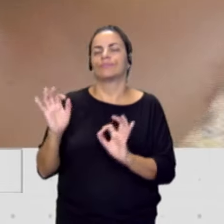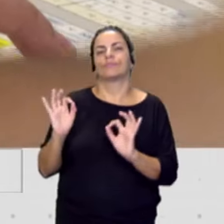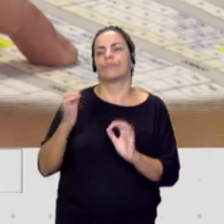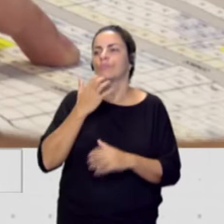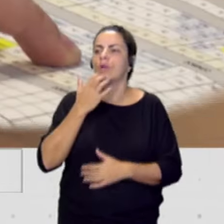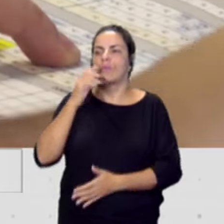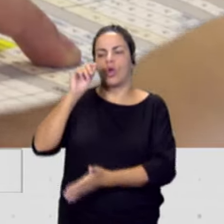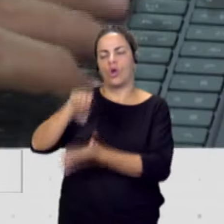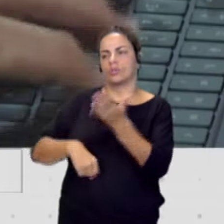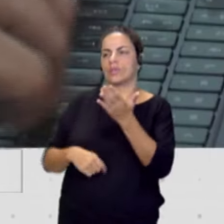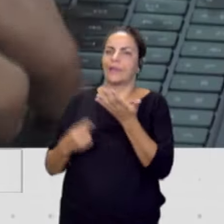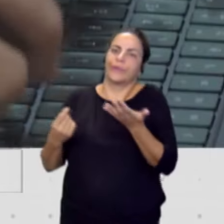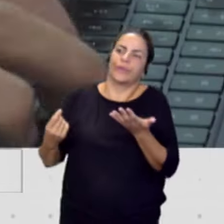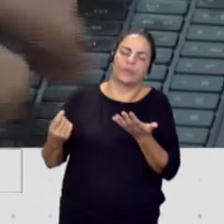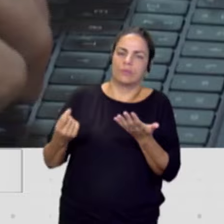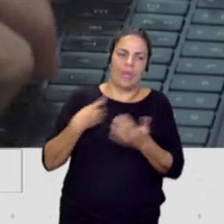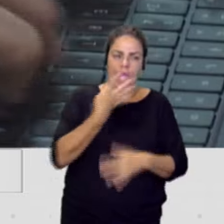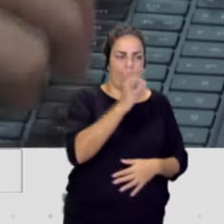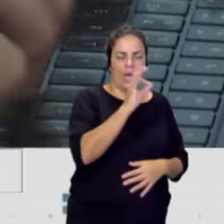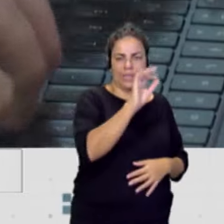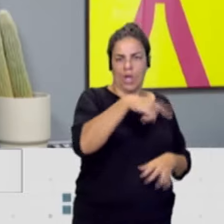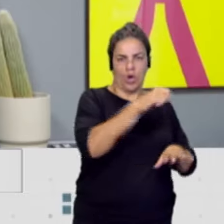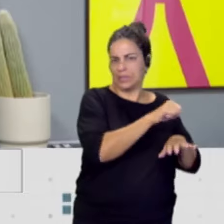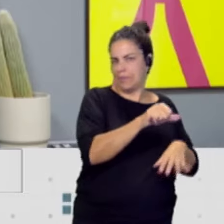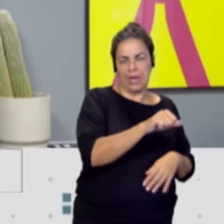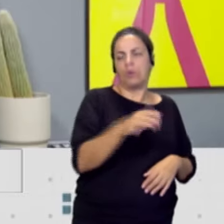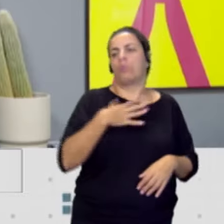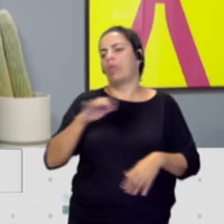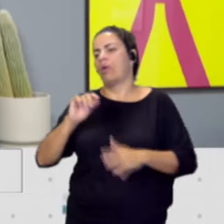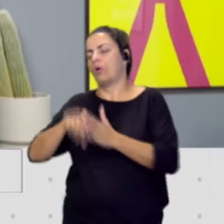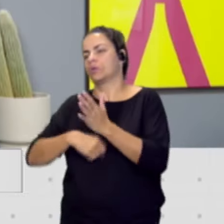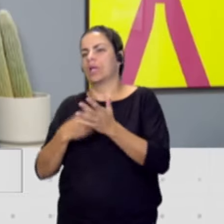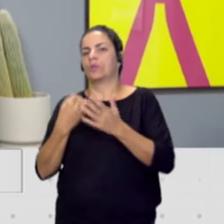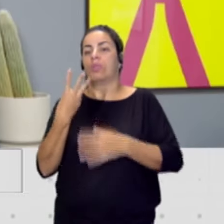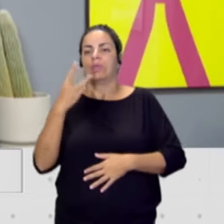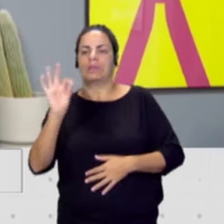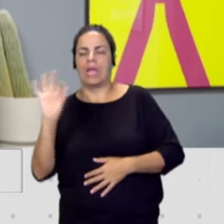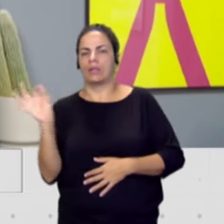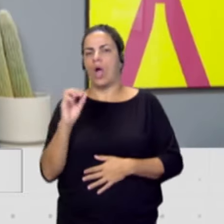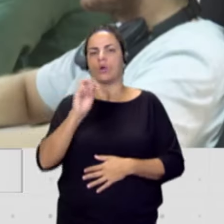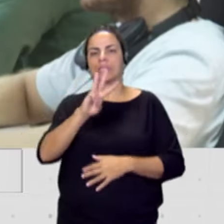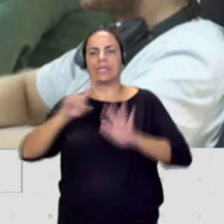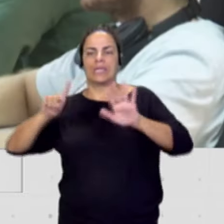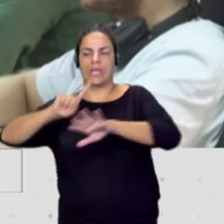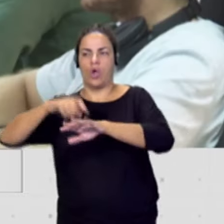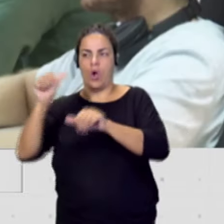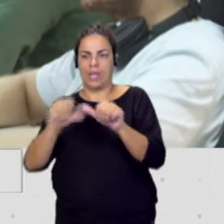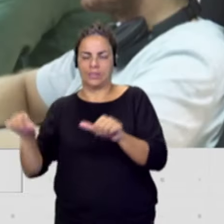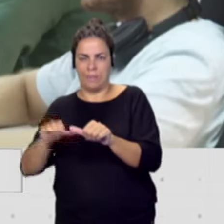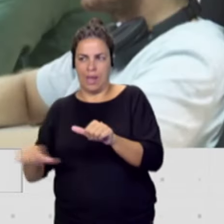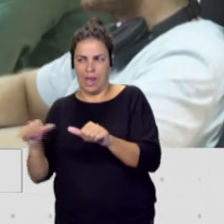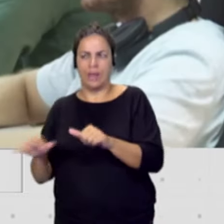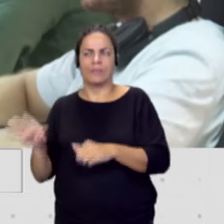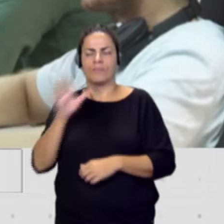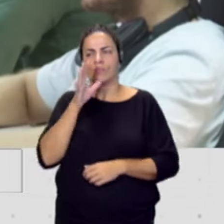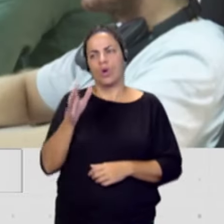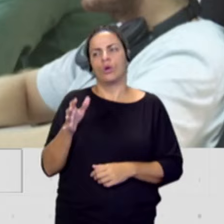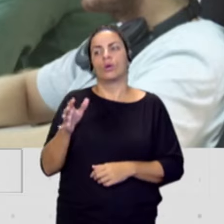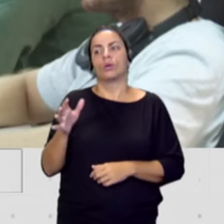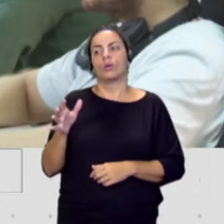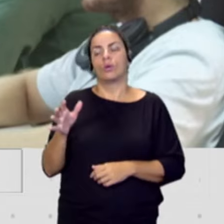contratos no completos de 40 horas semanales, contratos de 30, 36 horas semanales, puesto que, claro, en un inicio se contrata más.